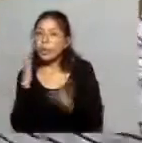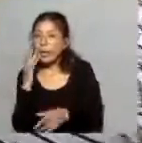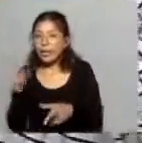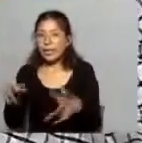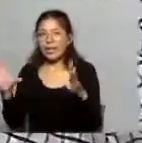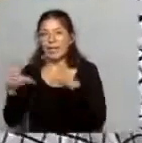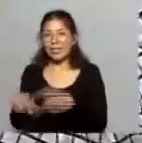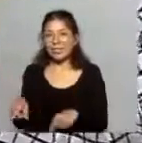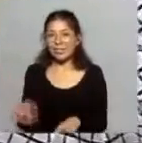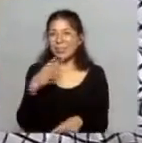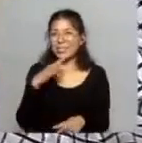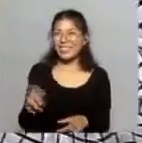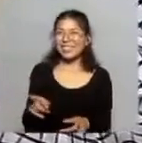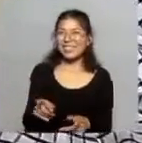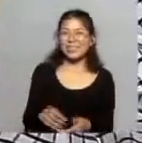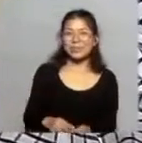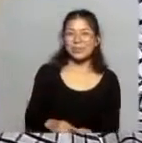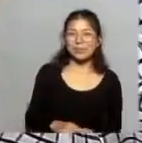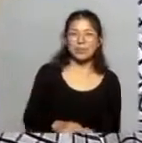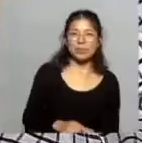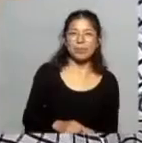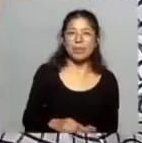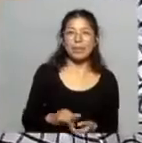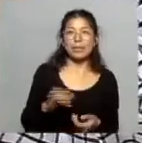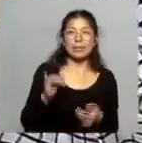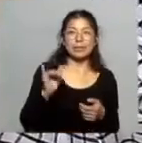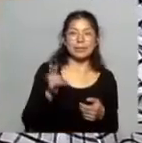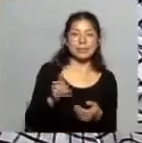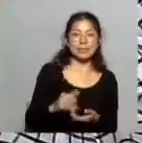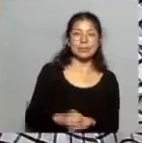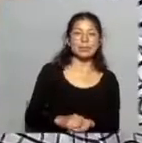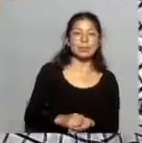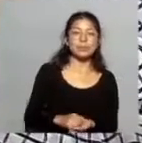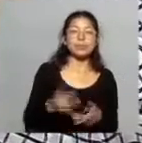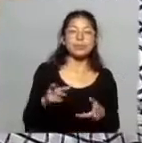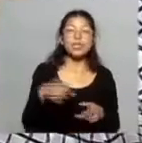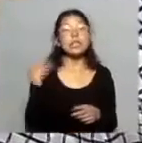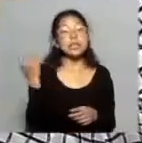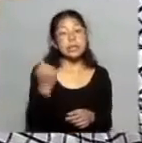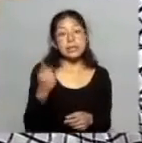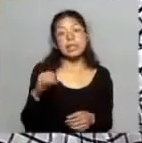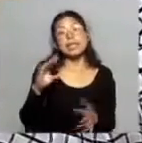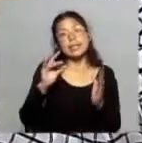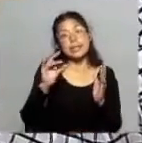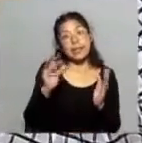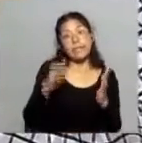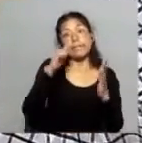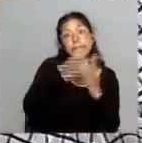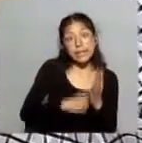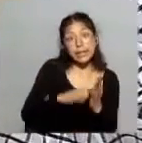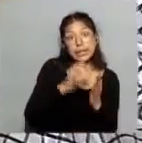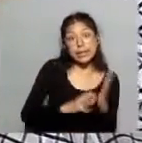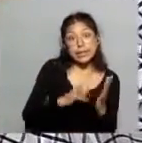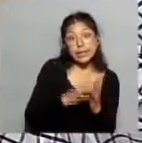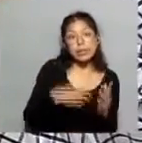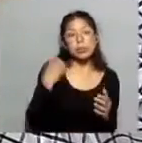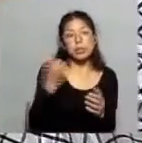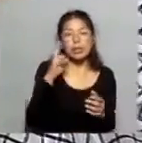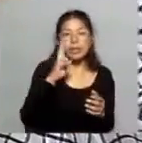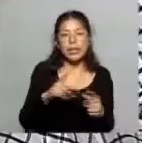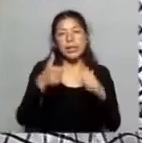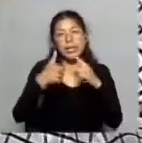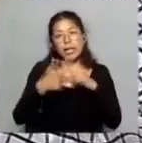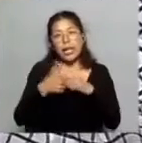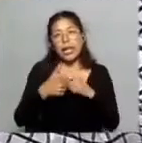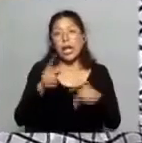otros chicos de otro nivel claro No no va a ser fácil porque hay que tener en cuenta la cuestión de transporte de que los chicos tengan Cómo movilizarse Si salen